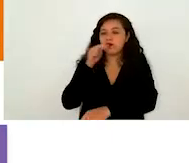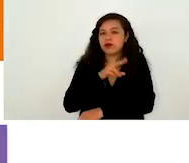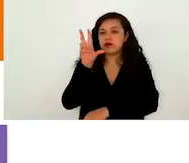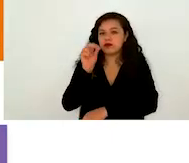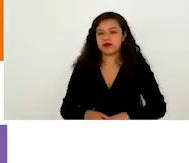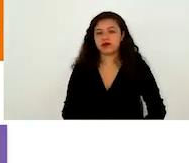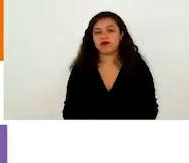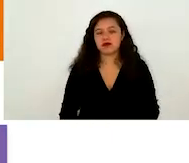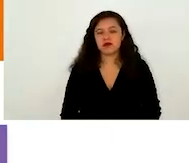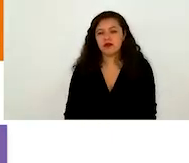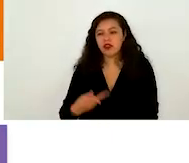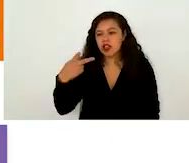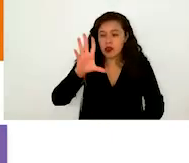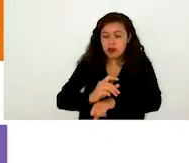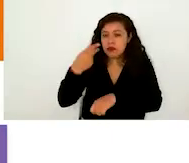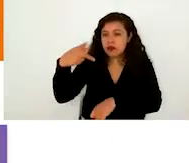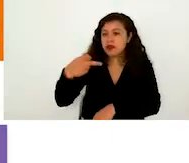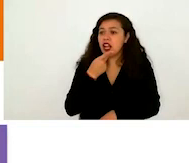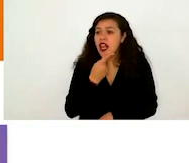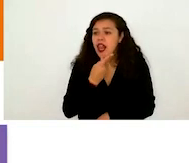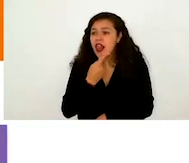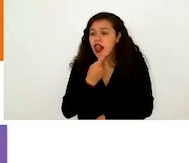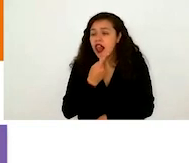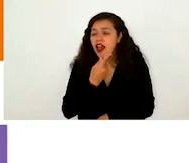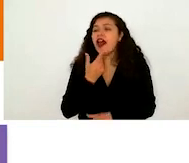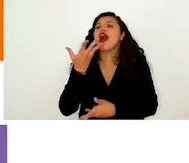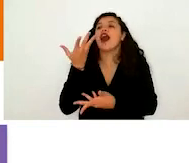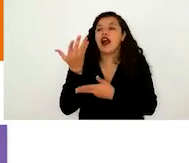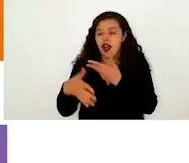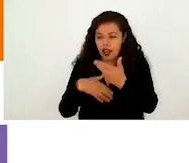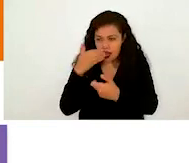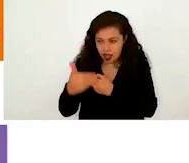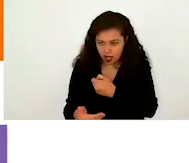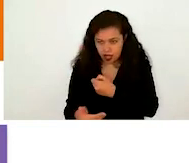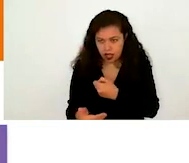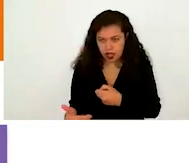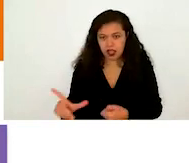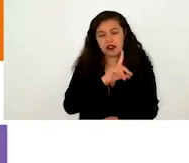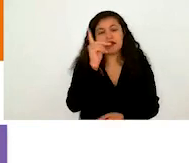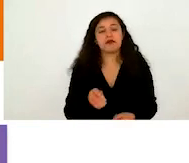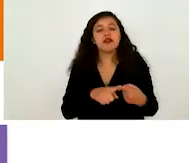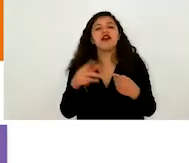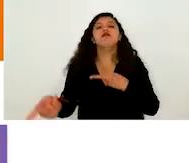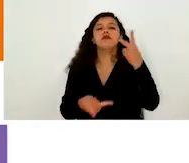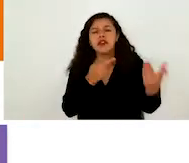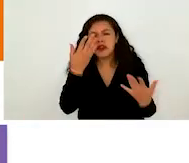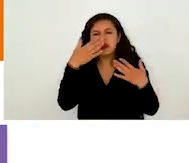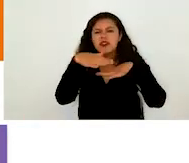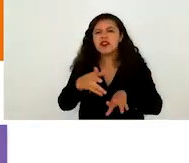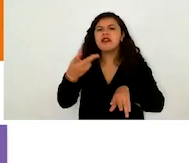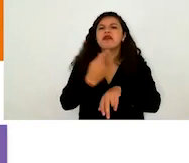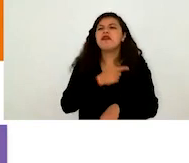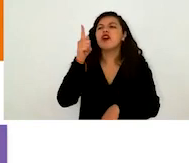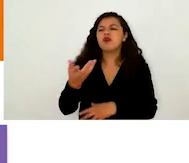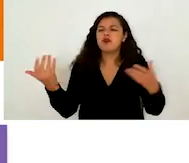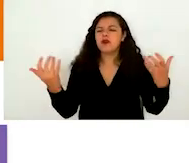déjelo que termine nuevamente primero si cuestionen pregunten sobre qué podría ser él o